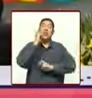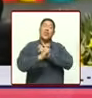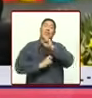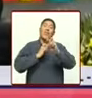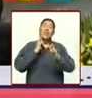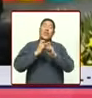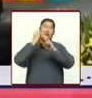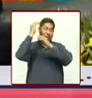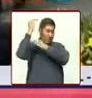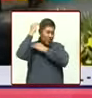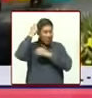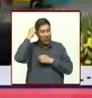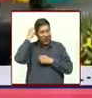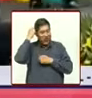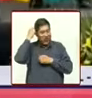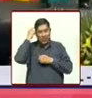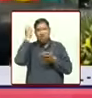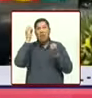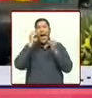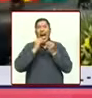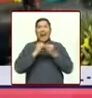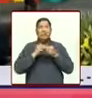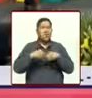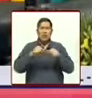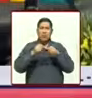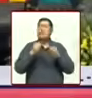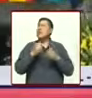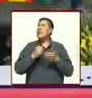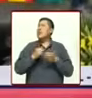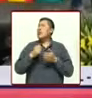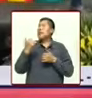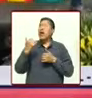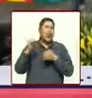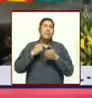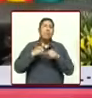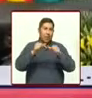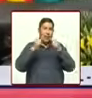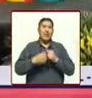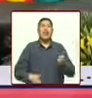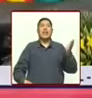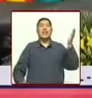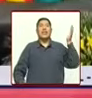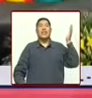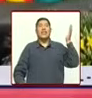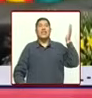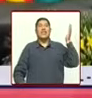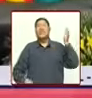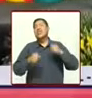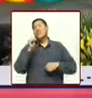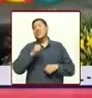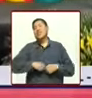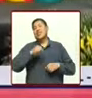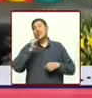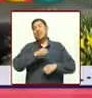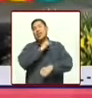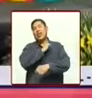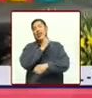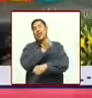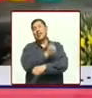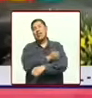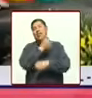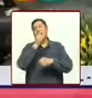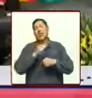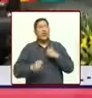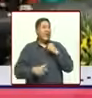exposición, pero más bien vamos a seguir, ¿no? Vamos a seguir para no cortar, ahí está. Ahí están entonces las autoridades, los empresarios,